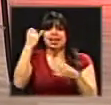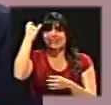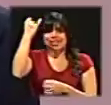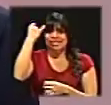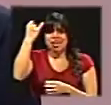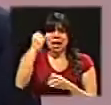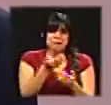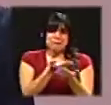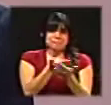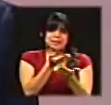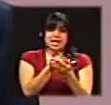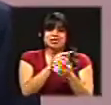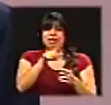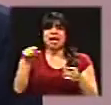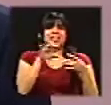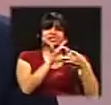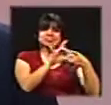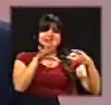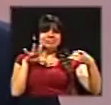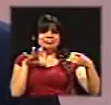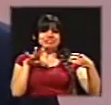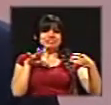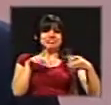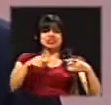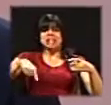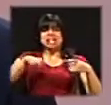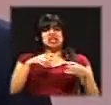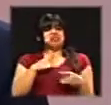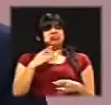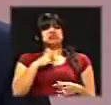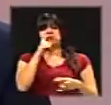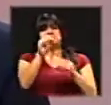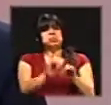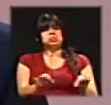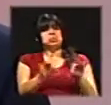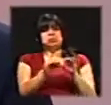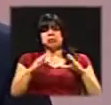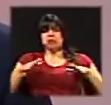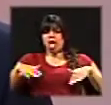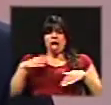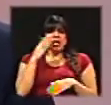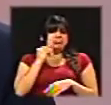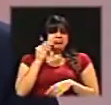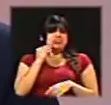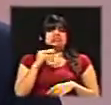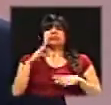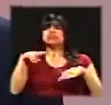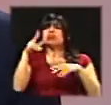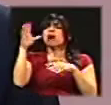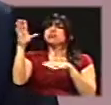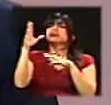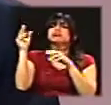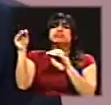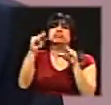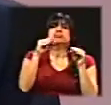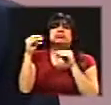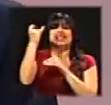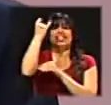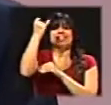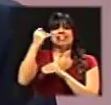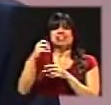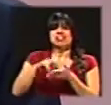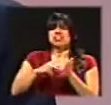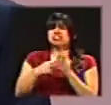como planteamiento, y ni siquiera les es relevante, no la han vivido, no tienen referencias de ella, y hablarles de ideología les es